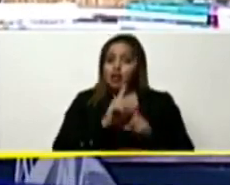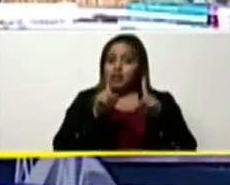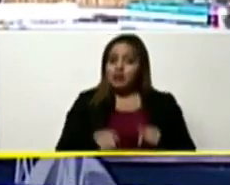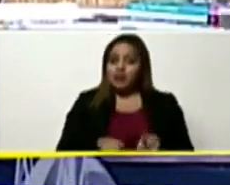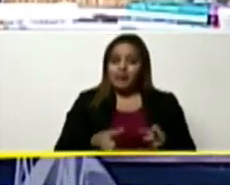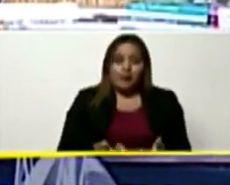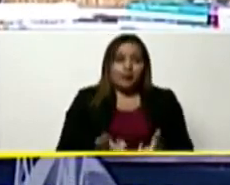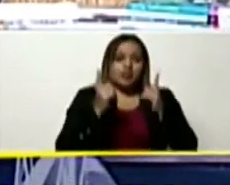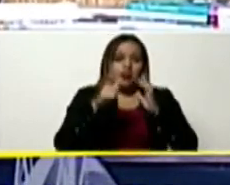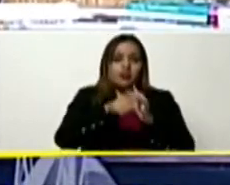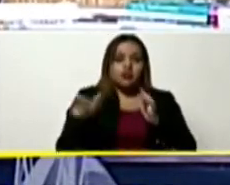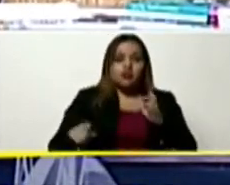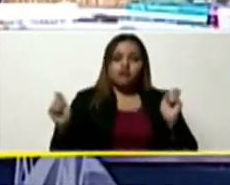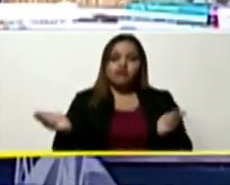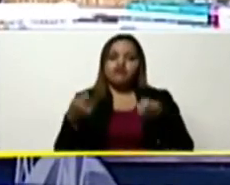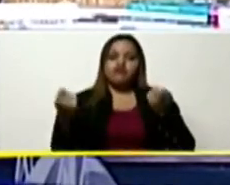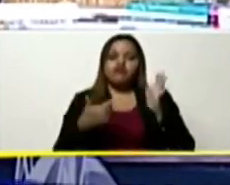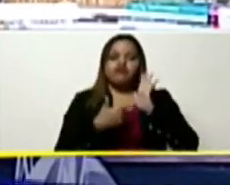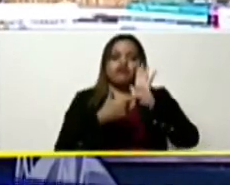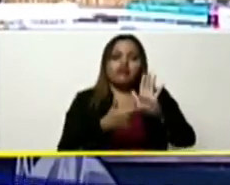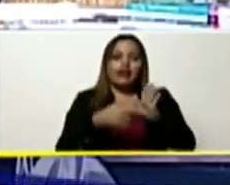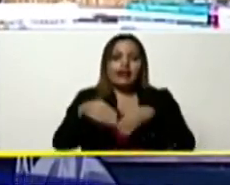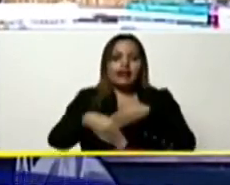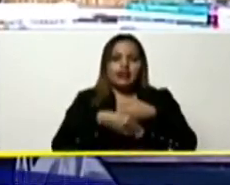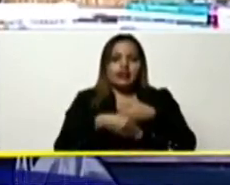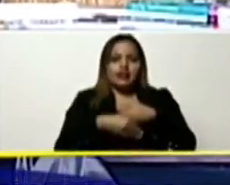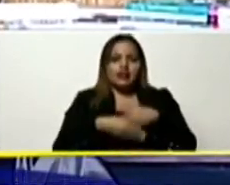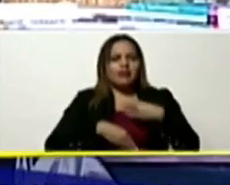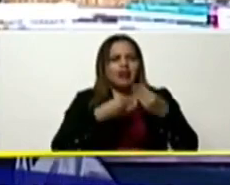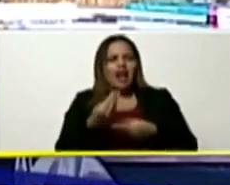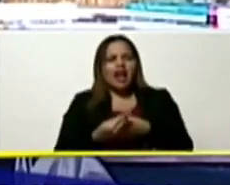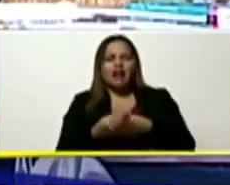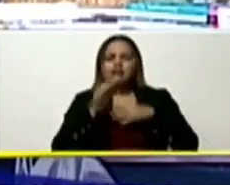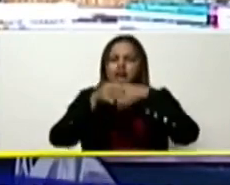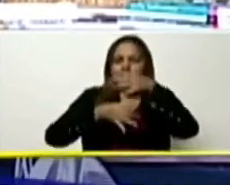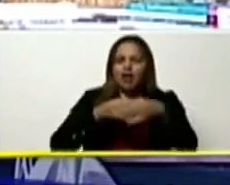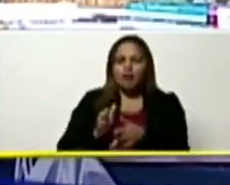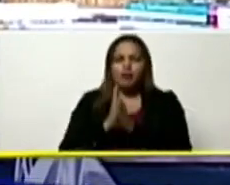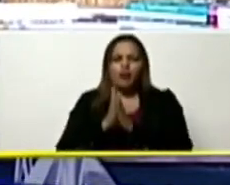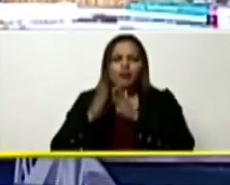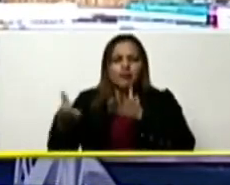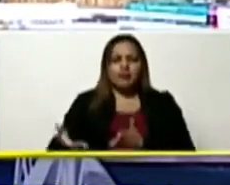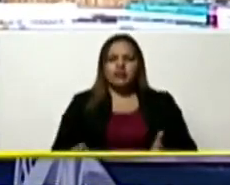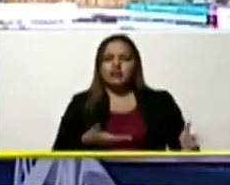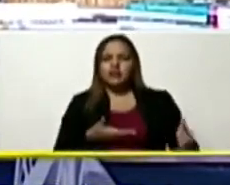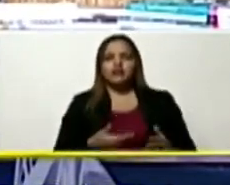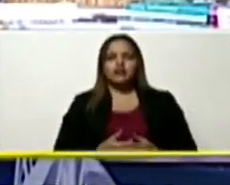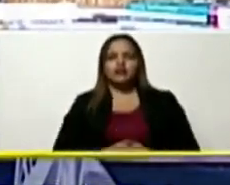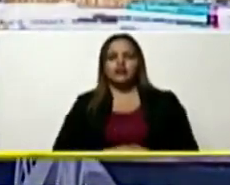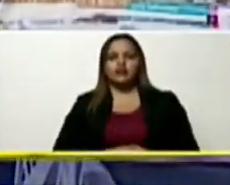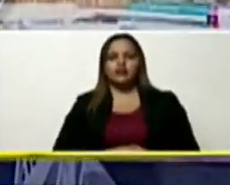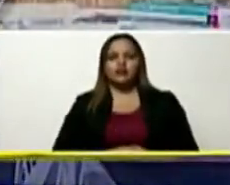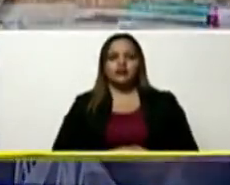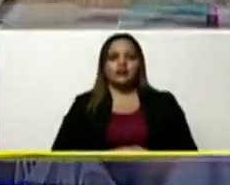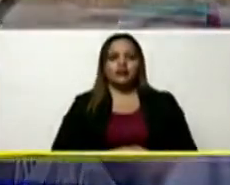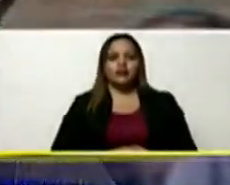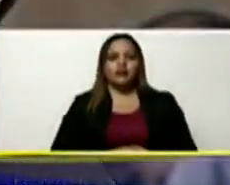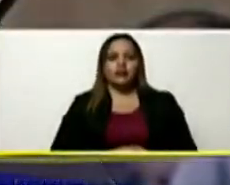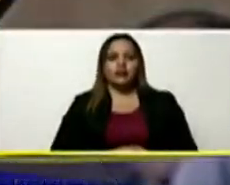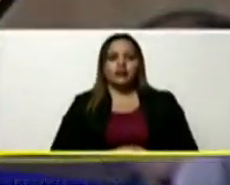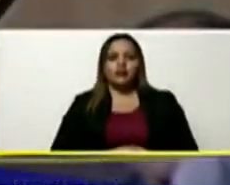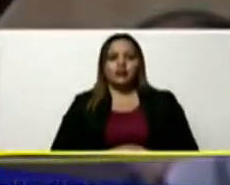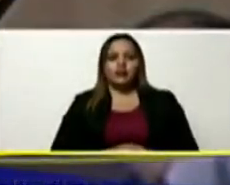editores, a publicarlo en mis redes sociales. Nos haga su comentario, por favor. Bienvenida, Camila. Muchísimas gracias,